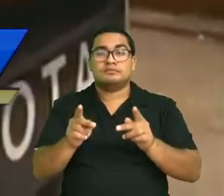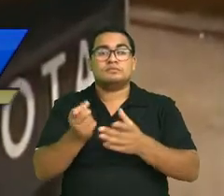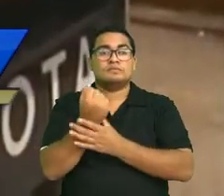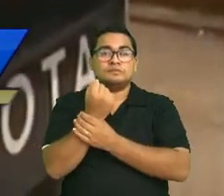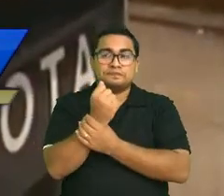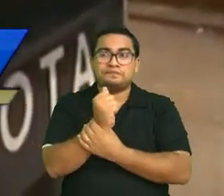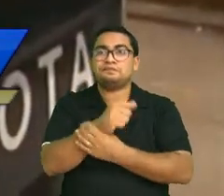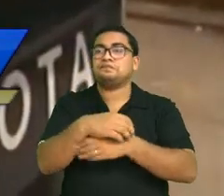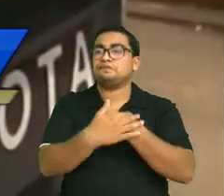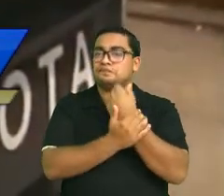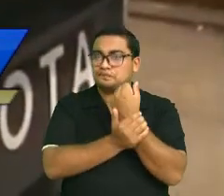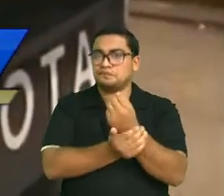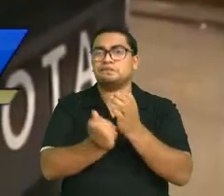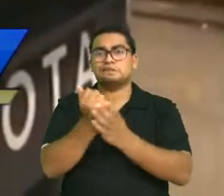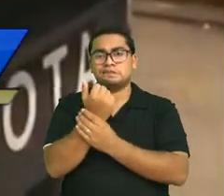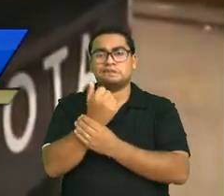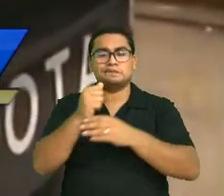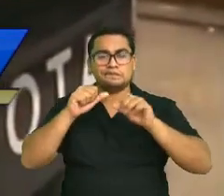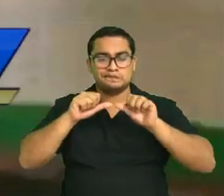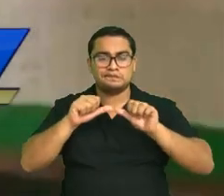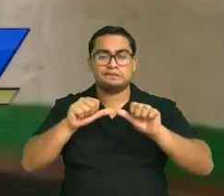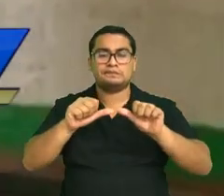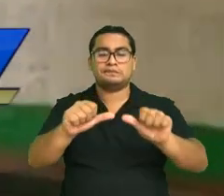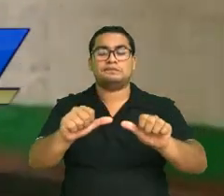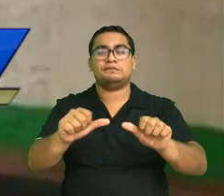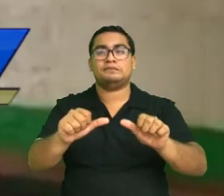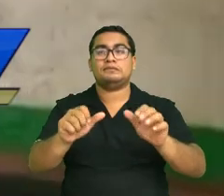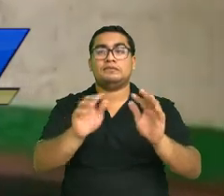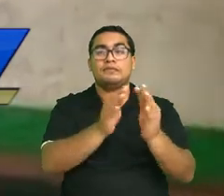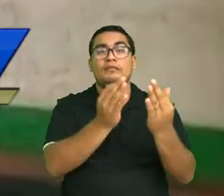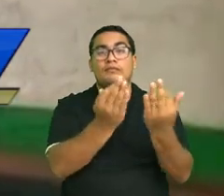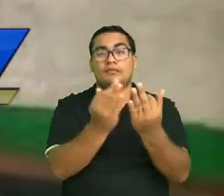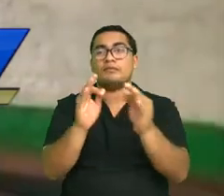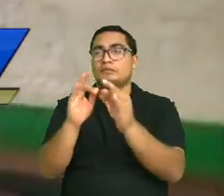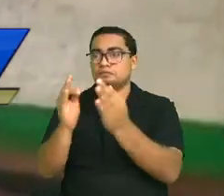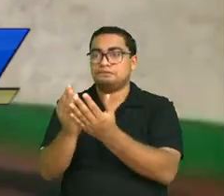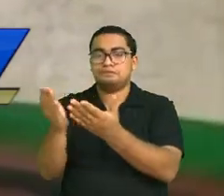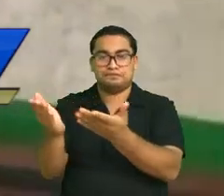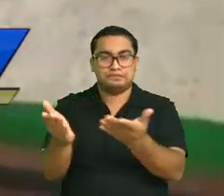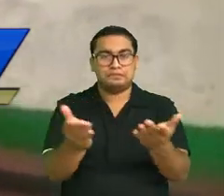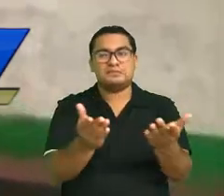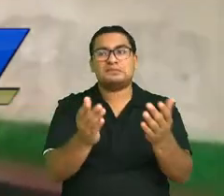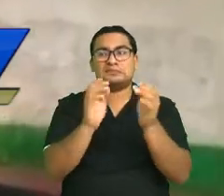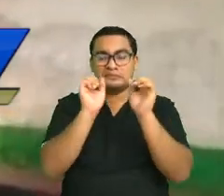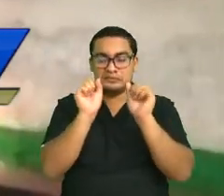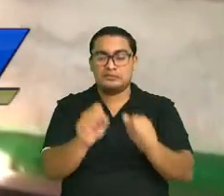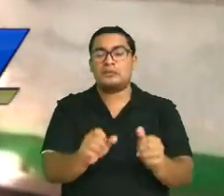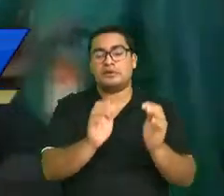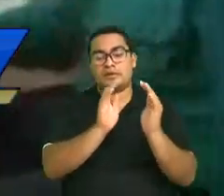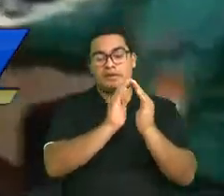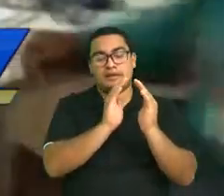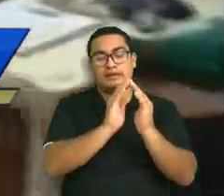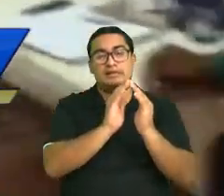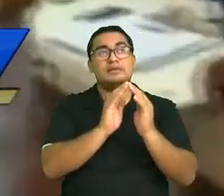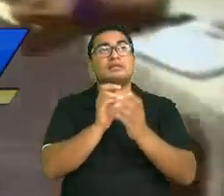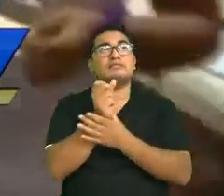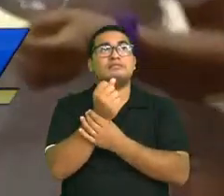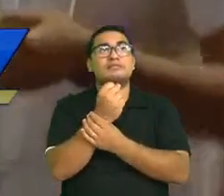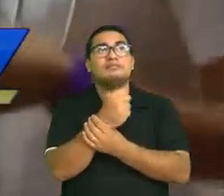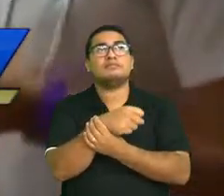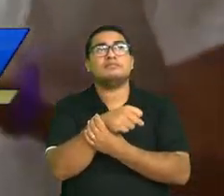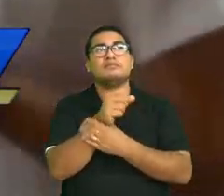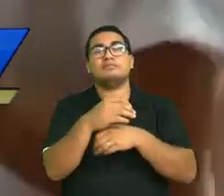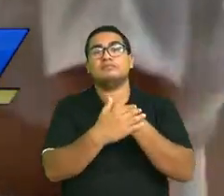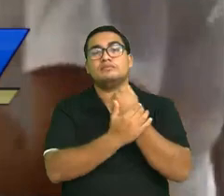es de manera constante, integrando a la familia para que la familia le haga desde su casa todas las terapias que